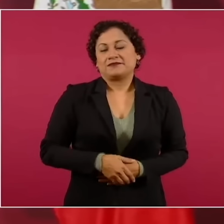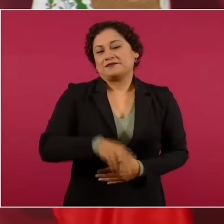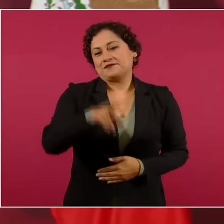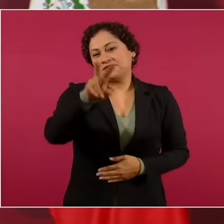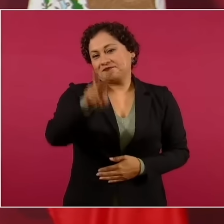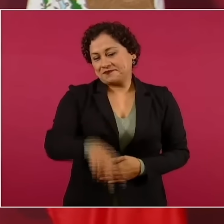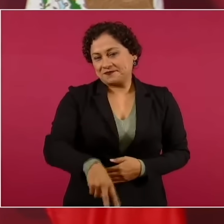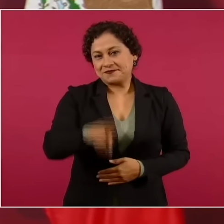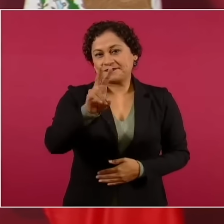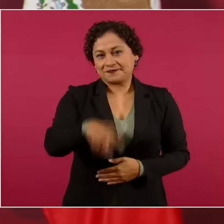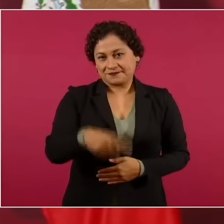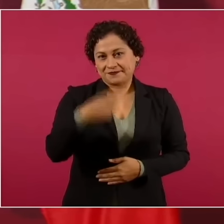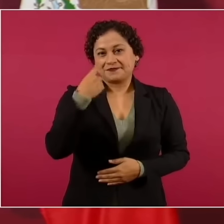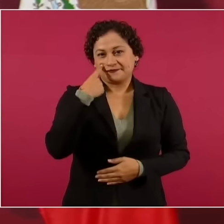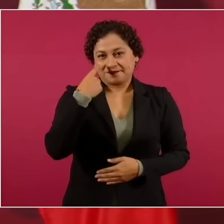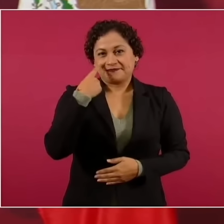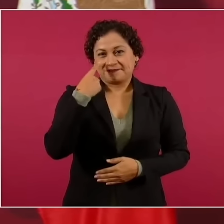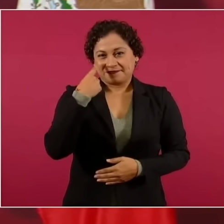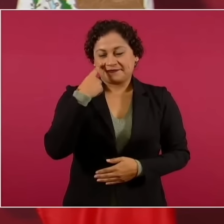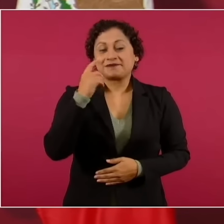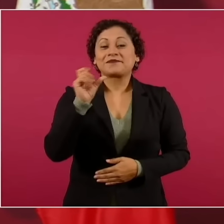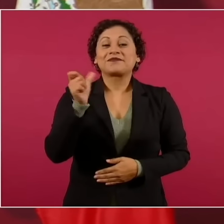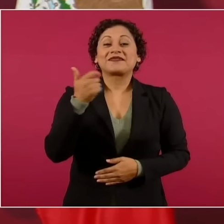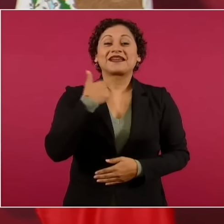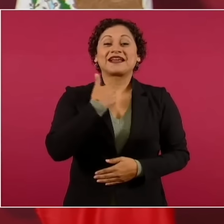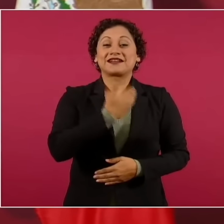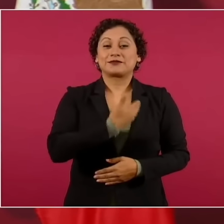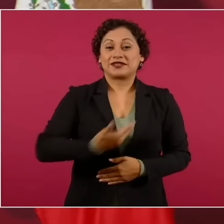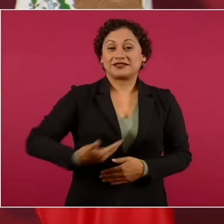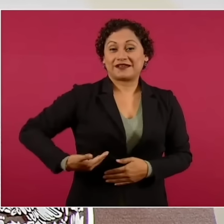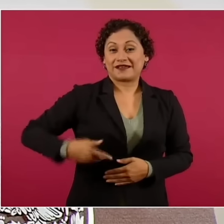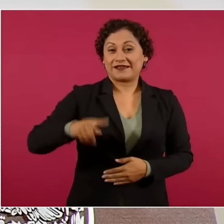hasta el expresidente Trump